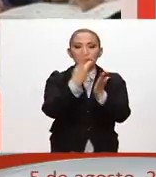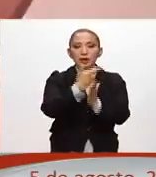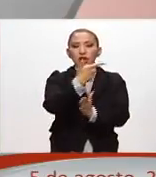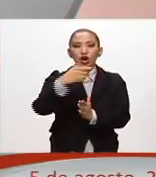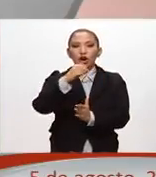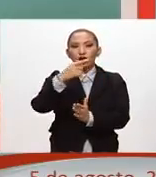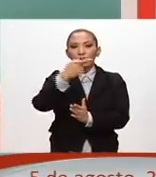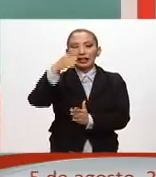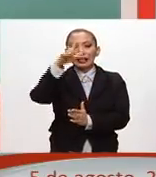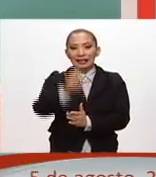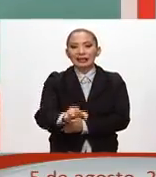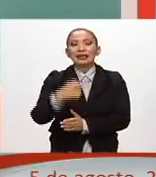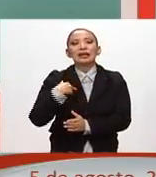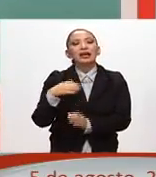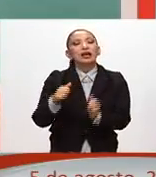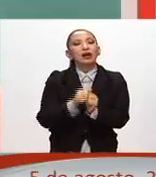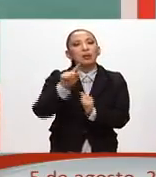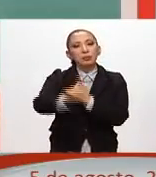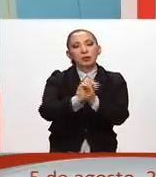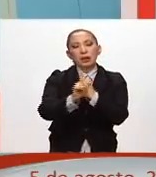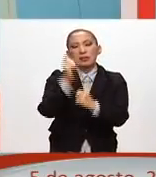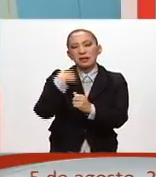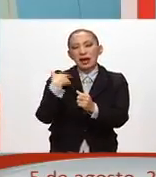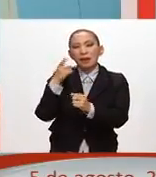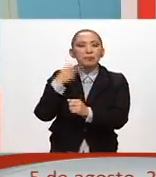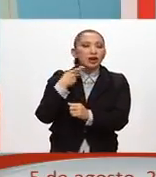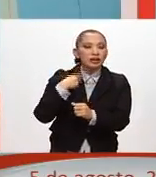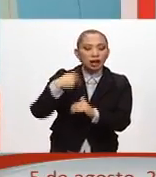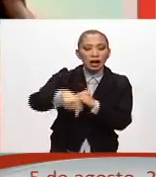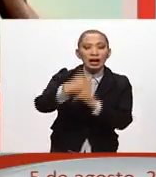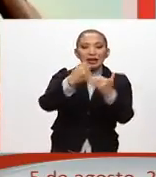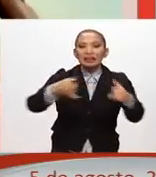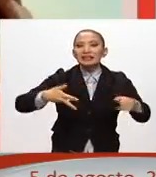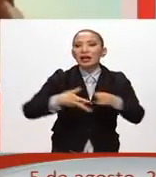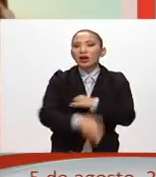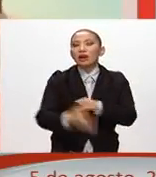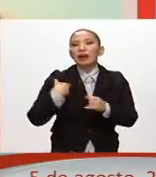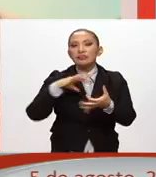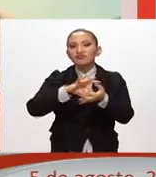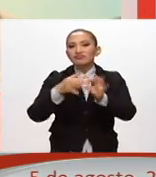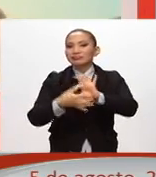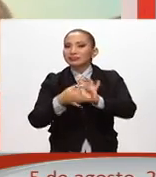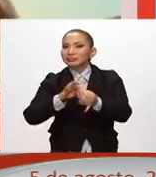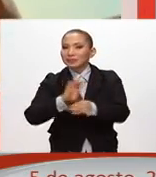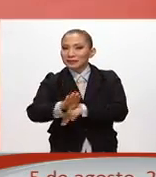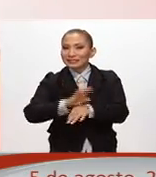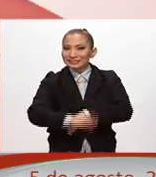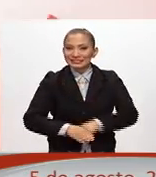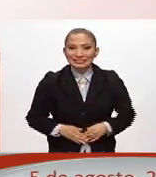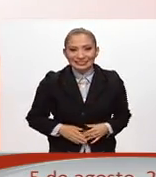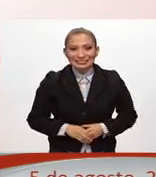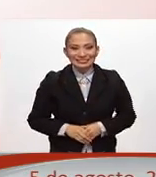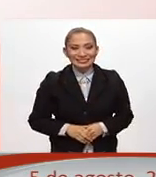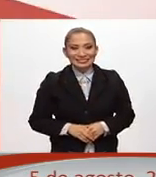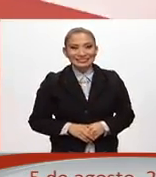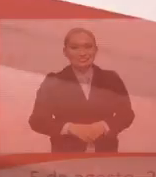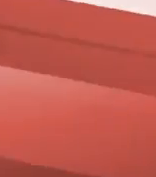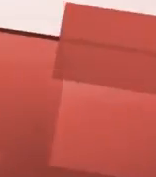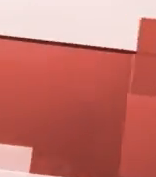Google. En medio de la crisis política, en unas horas se inauguran las Olimpiadas en Río.